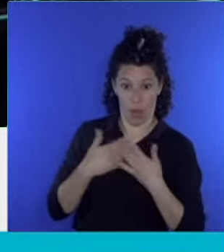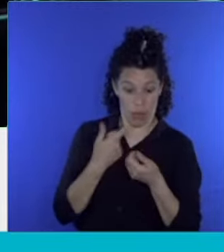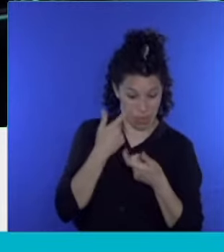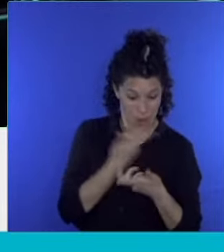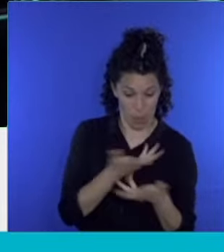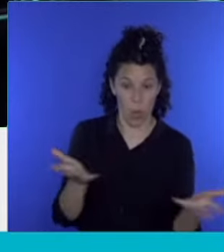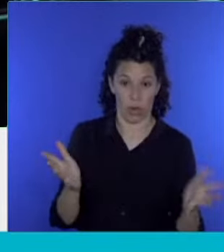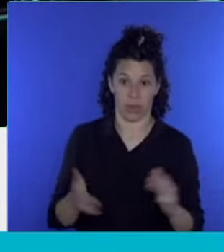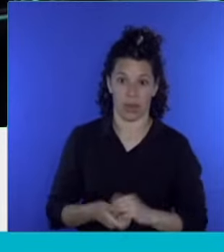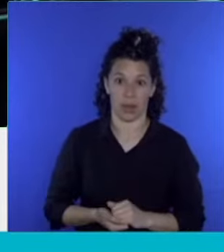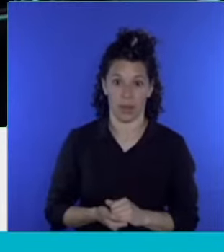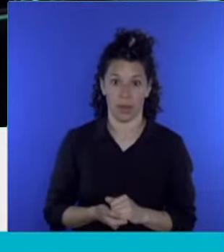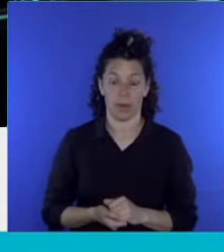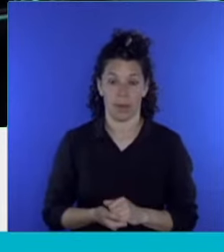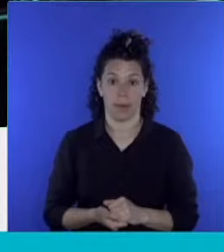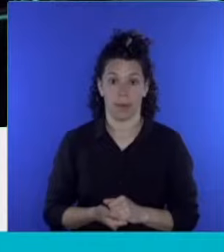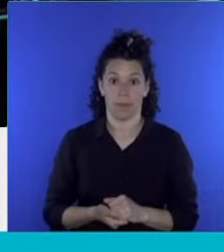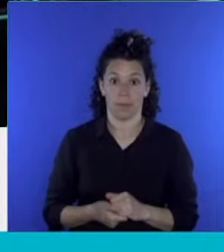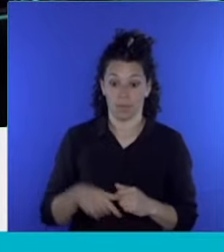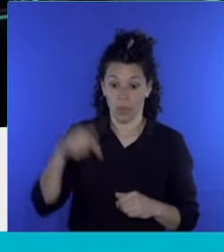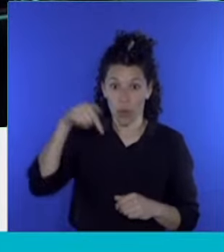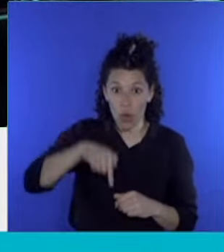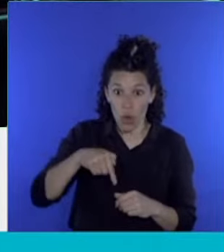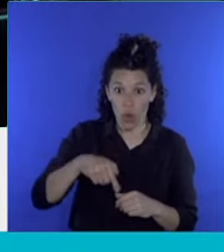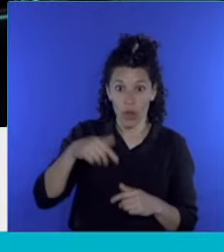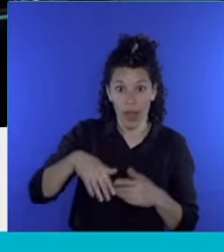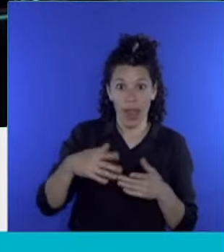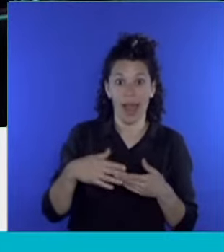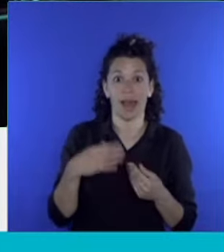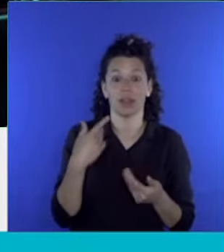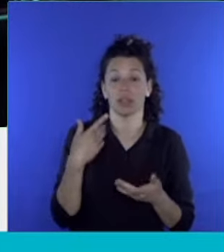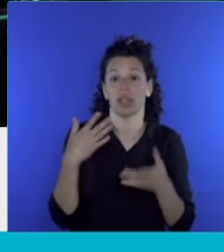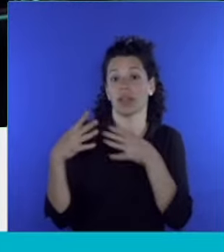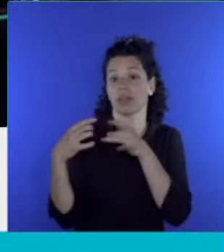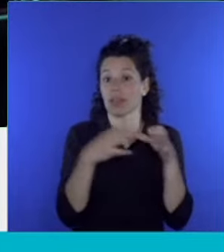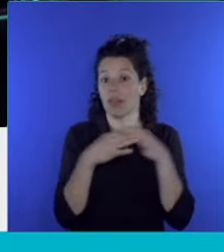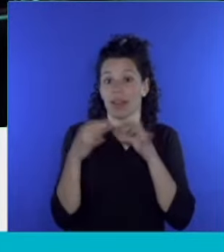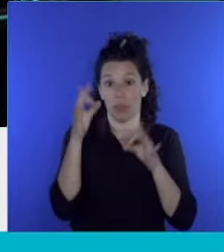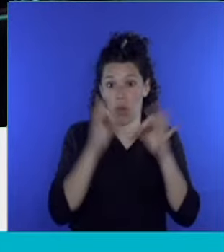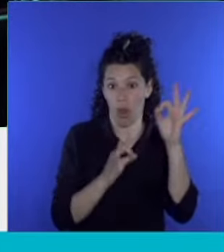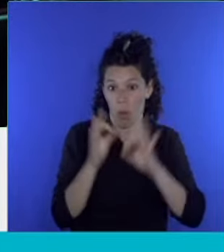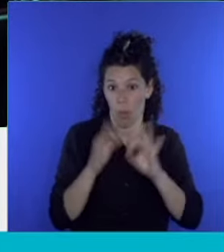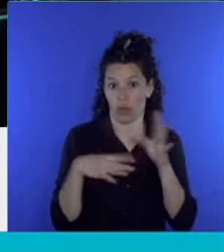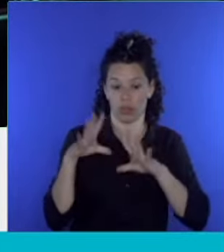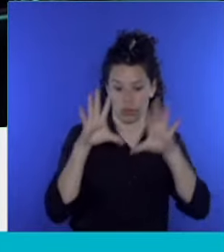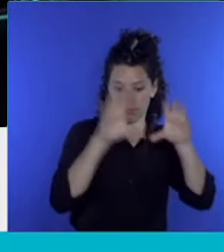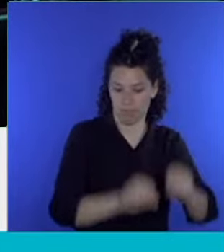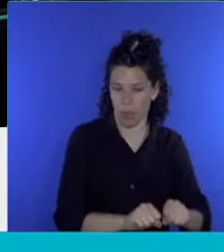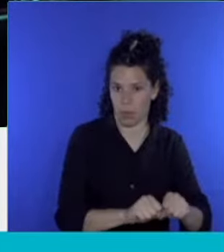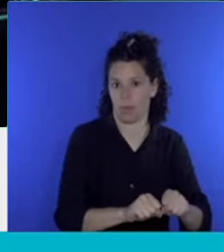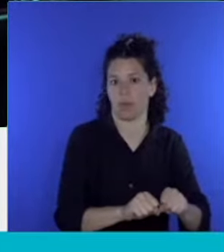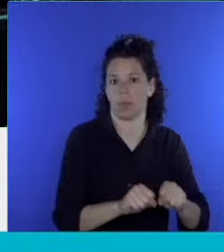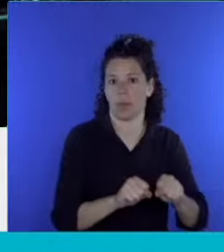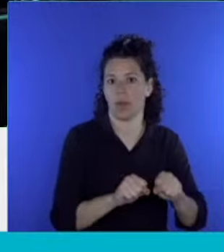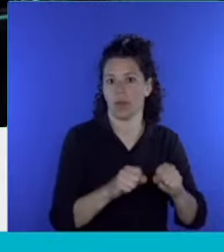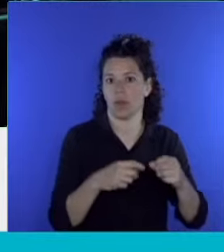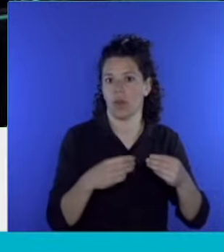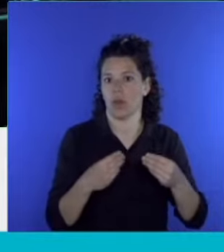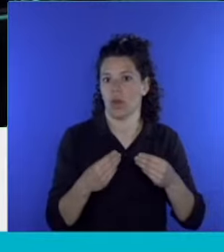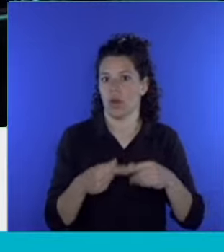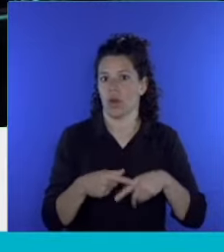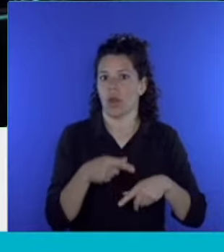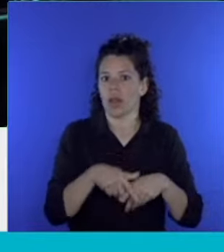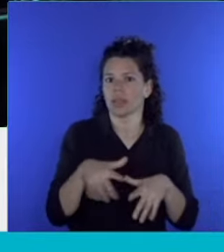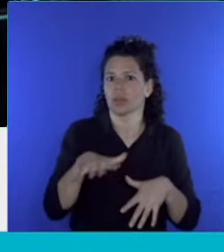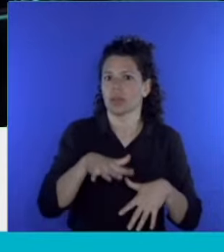hoy precisamente hoy donde estuvimos tratando un proyecto de expropiación que nada más y nada menos va a ubicar así